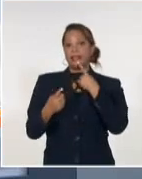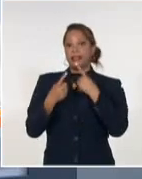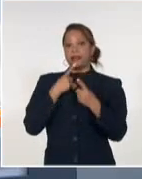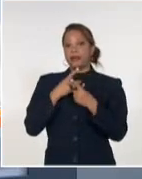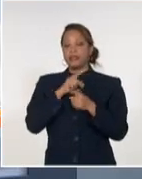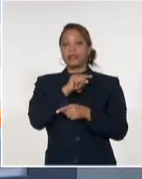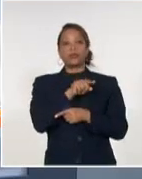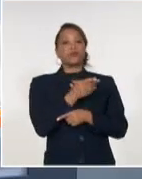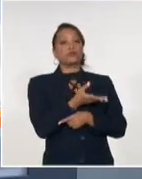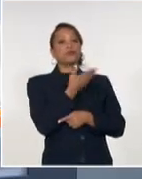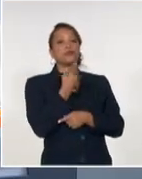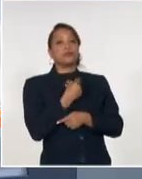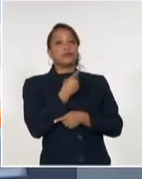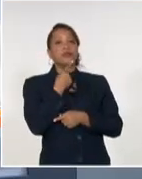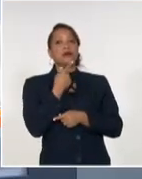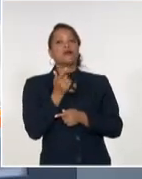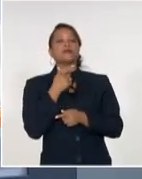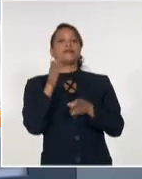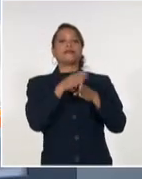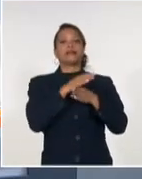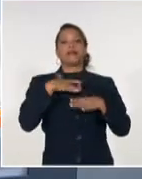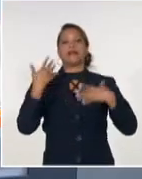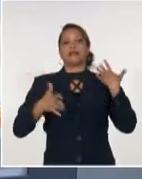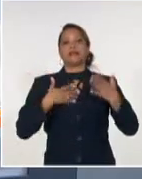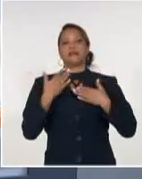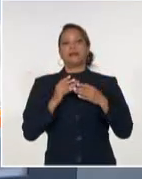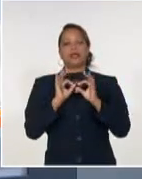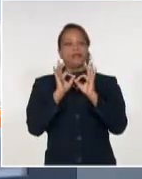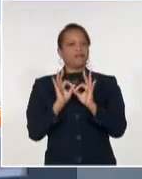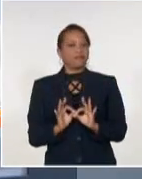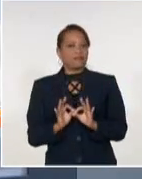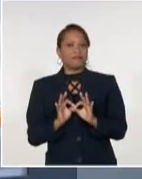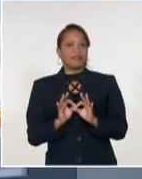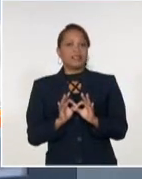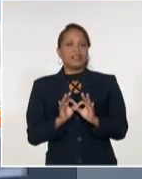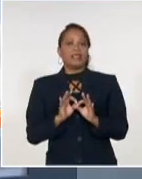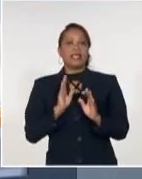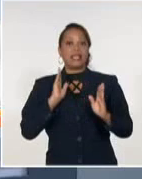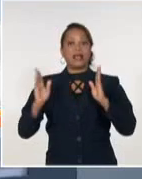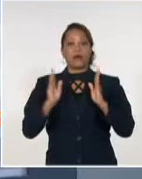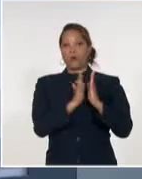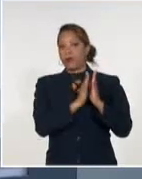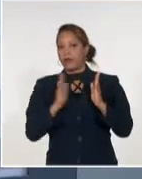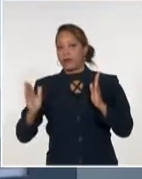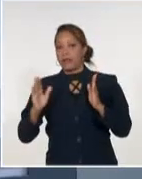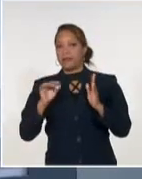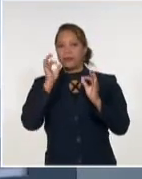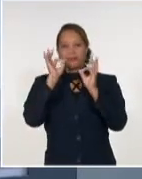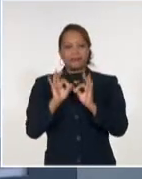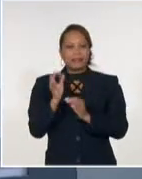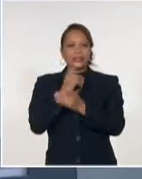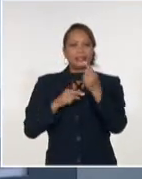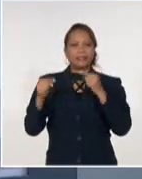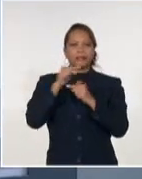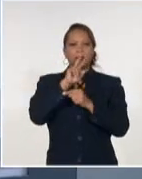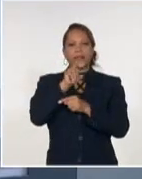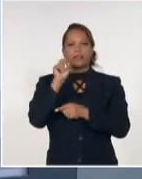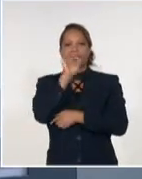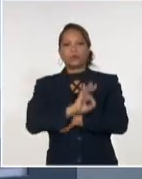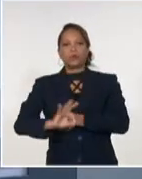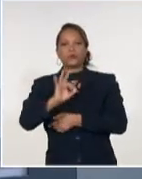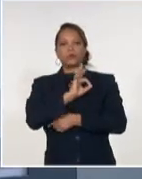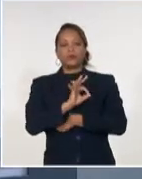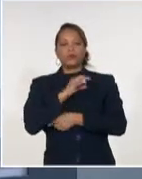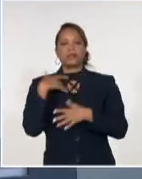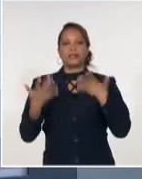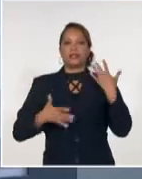se diseñó un amplio programa de actividades justamente para, durante toda la jornada, pero propiamente para el 20 de octubre, conmemorar por todo lo alto